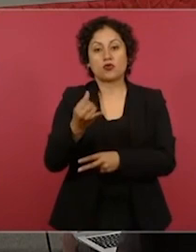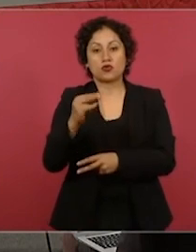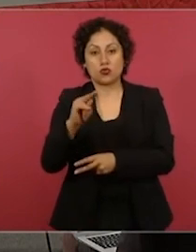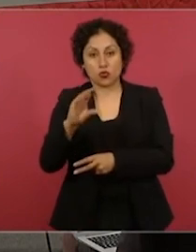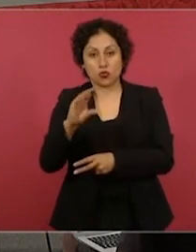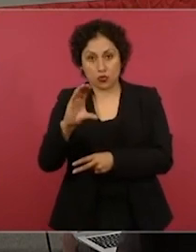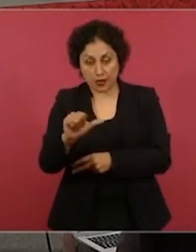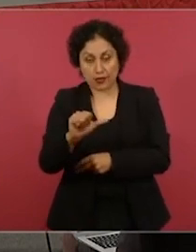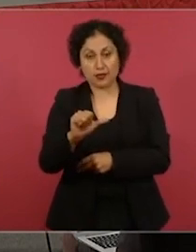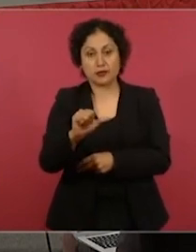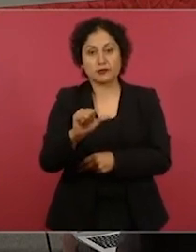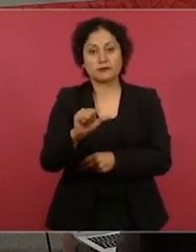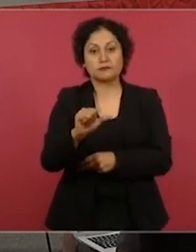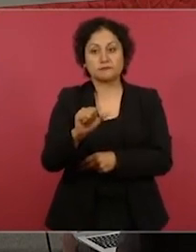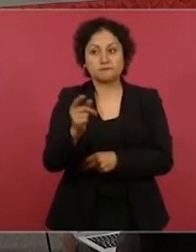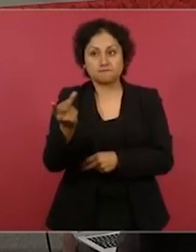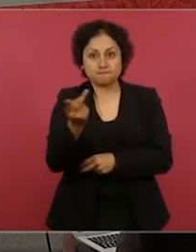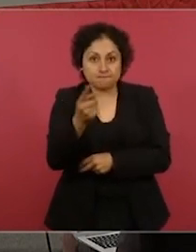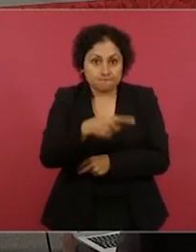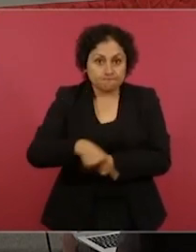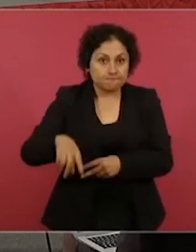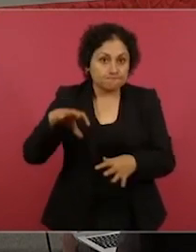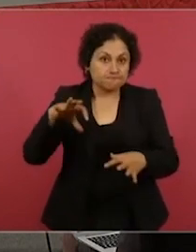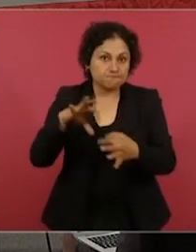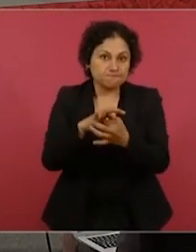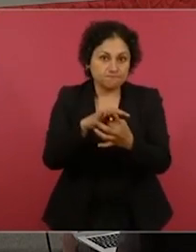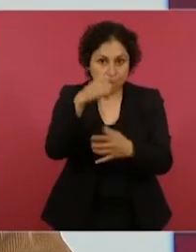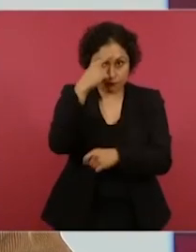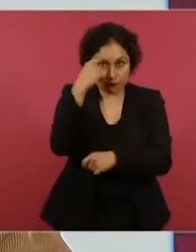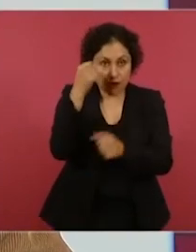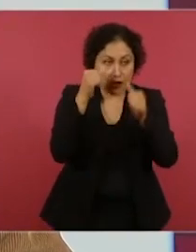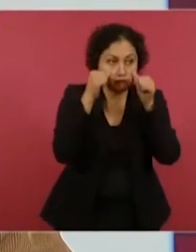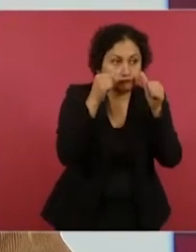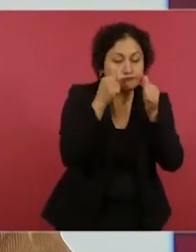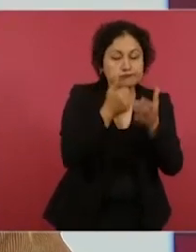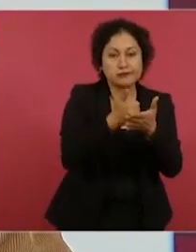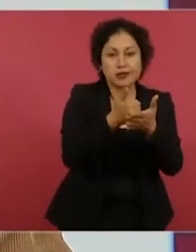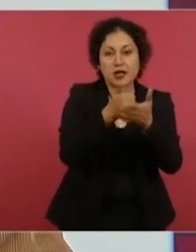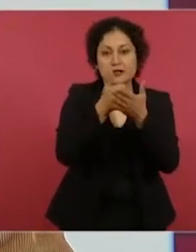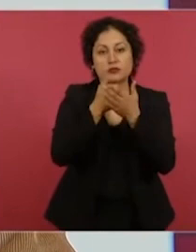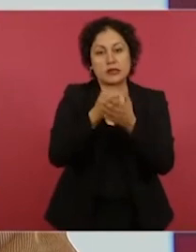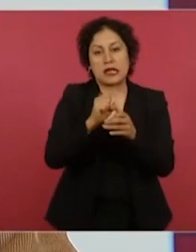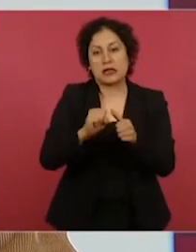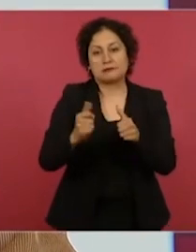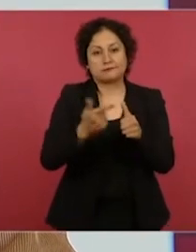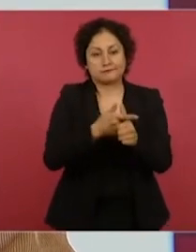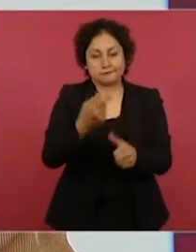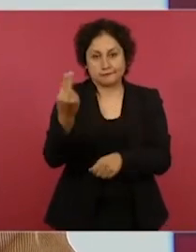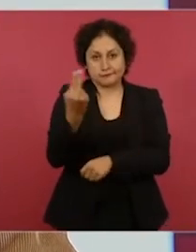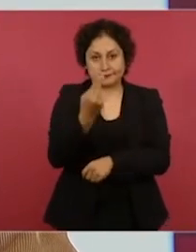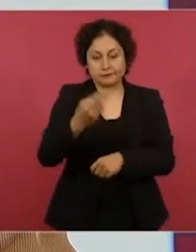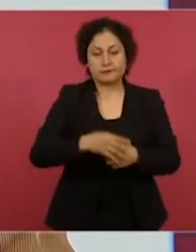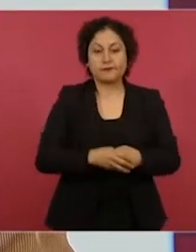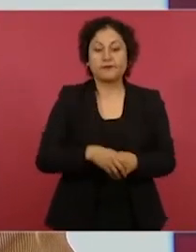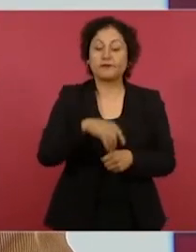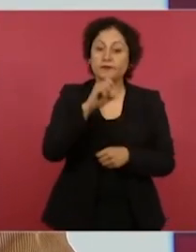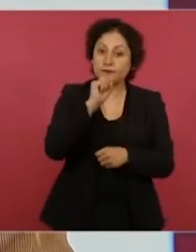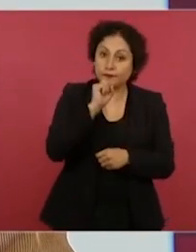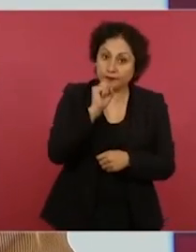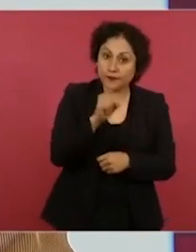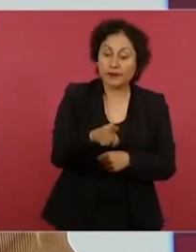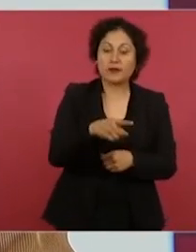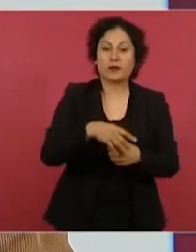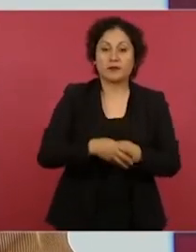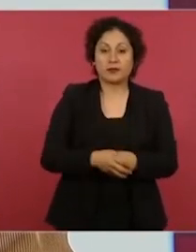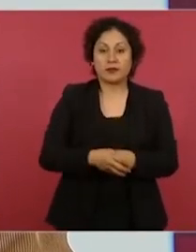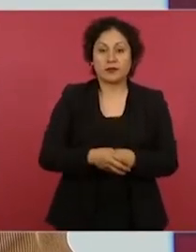Coyuca, para atender sus necesidades más indispensables y también constituir